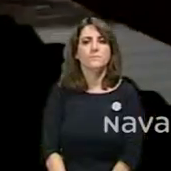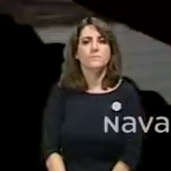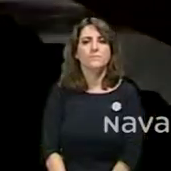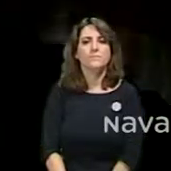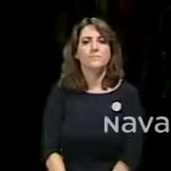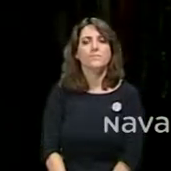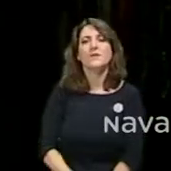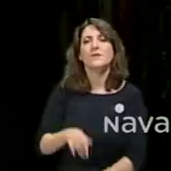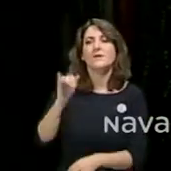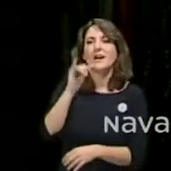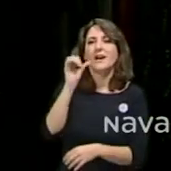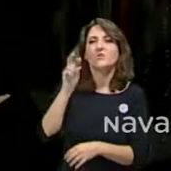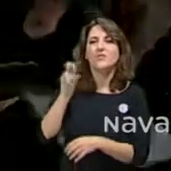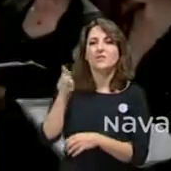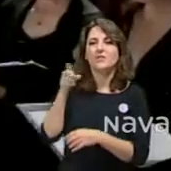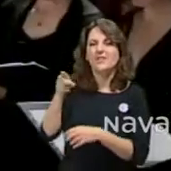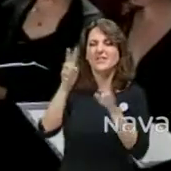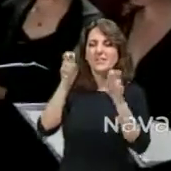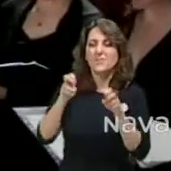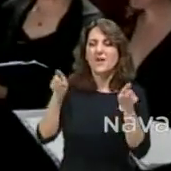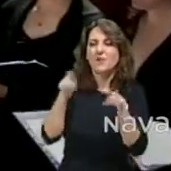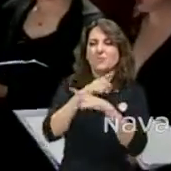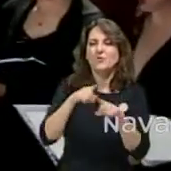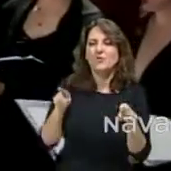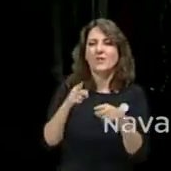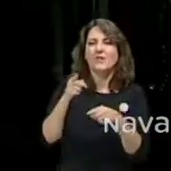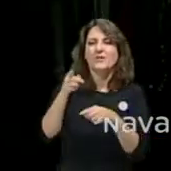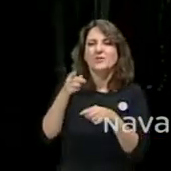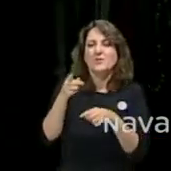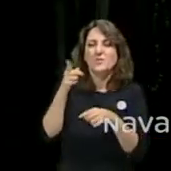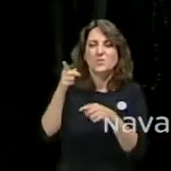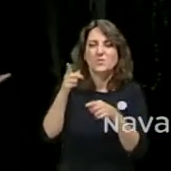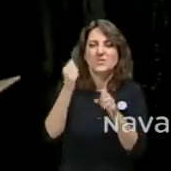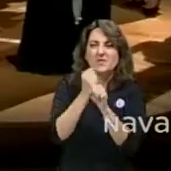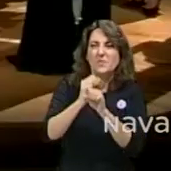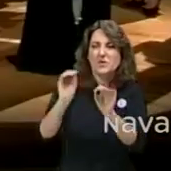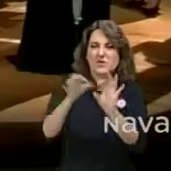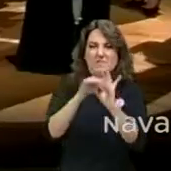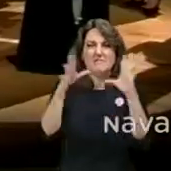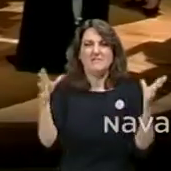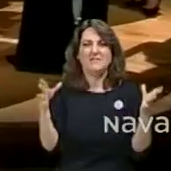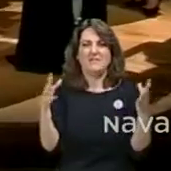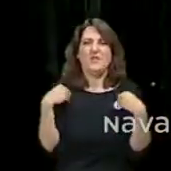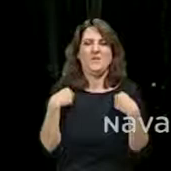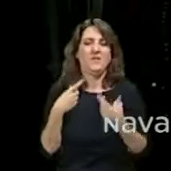Jesús, esto de la música no tiene nada que ver con a lo que te has dedicado toda la vida, ¿no? Es